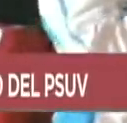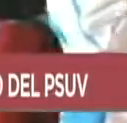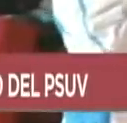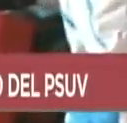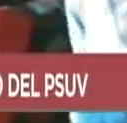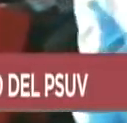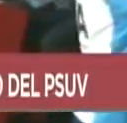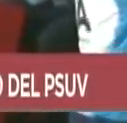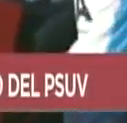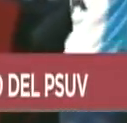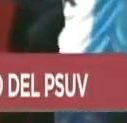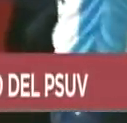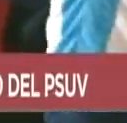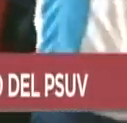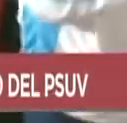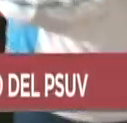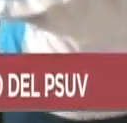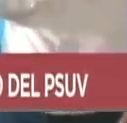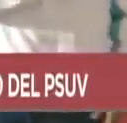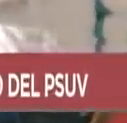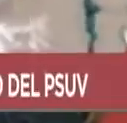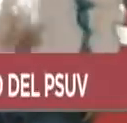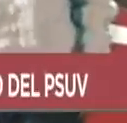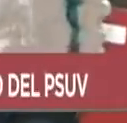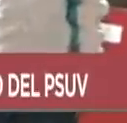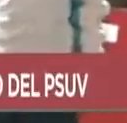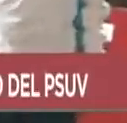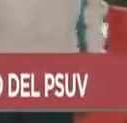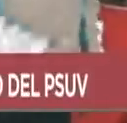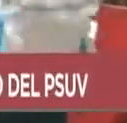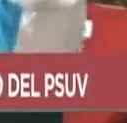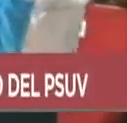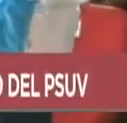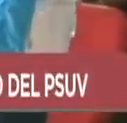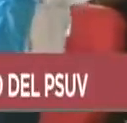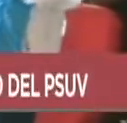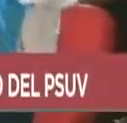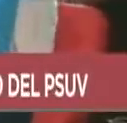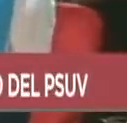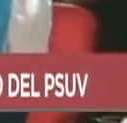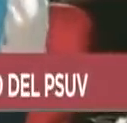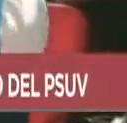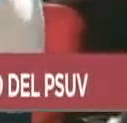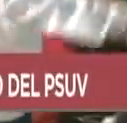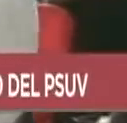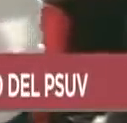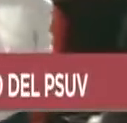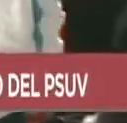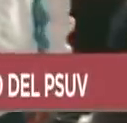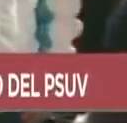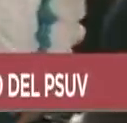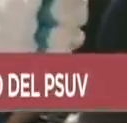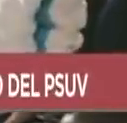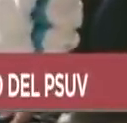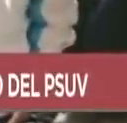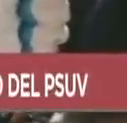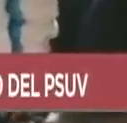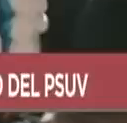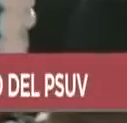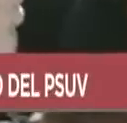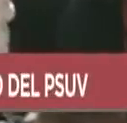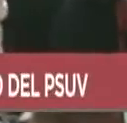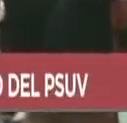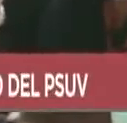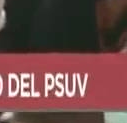Unidos, el movimiento Somos Venezuela, Alianza para el Cambio, la UPB,